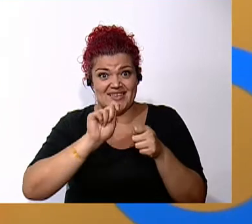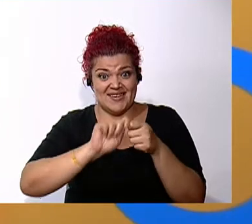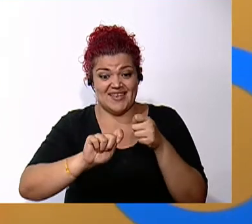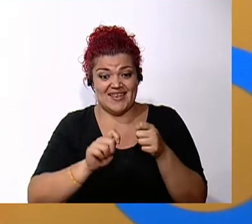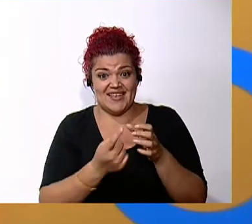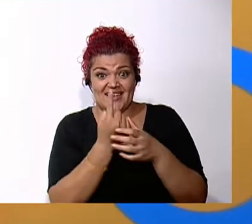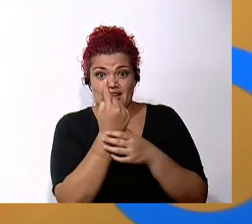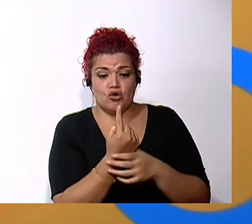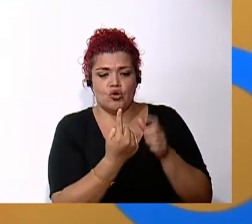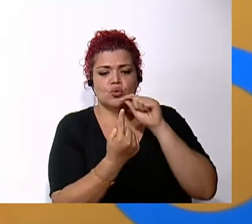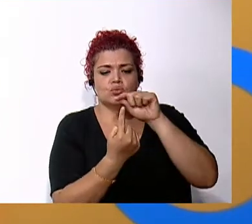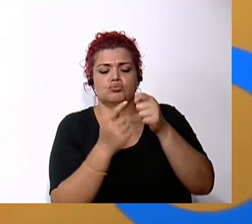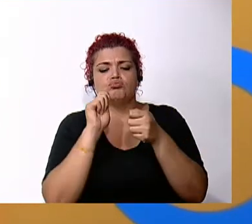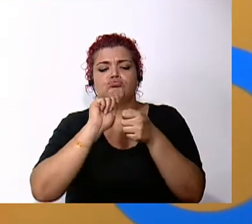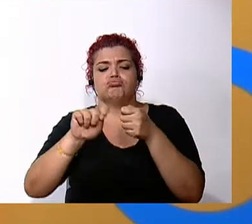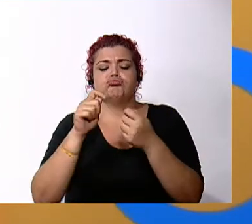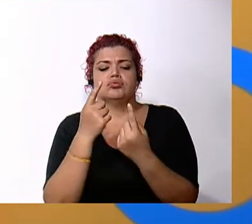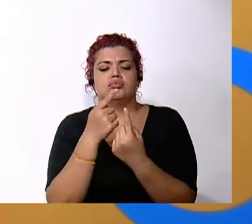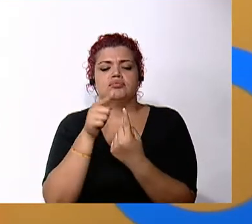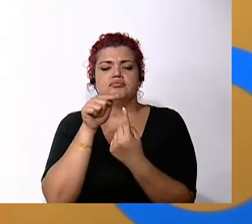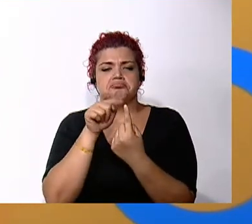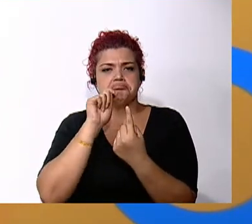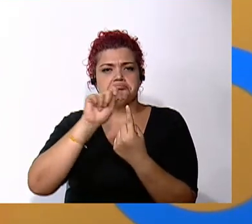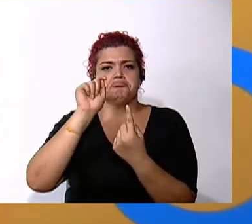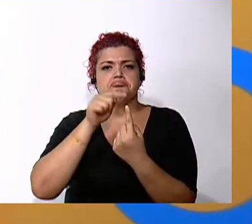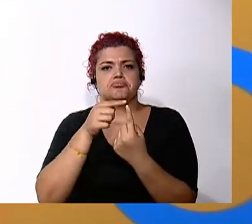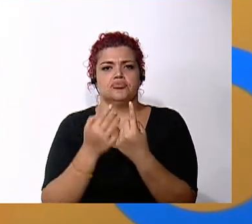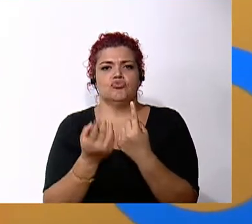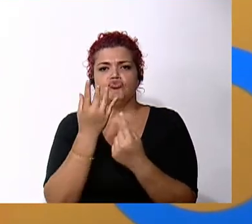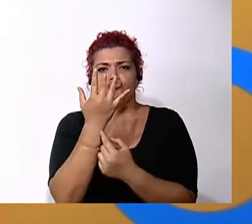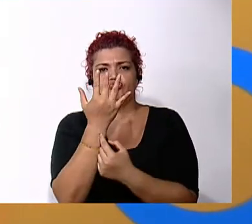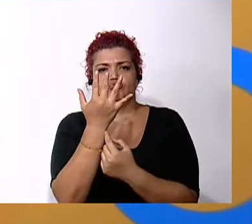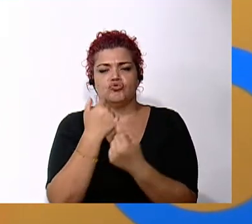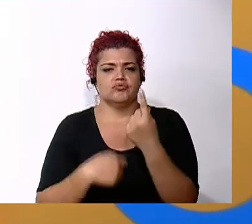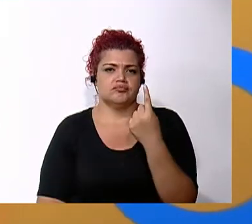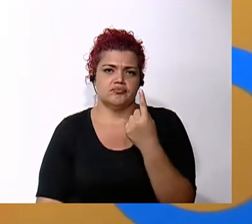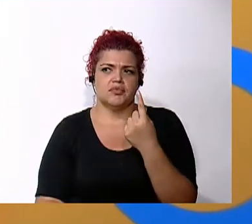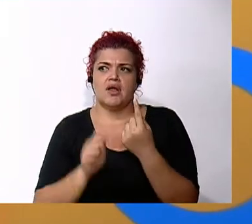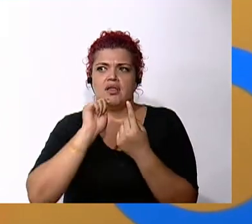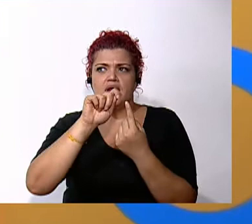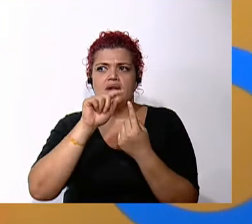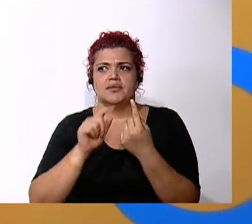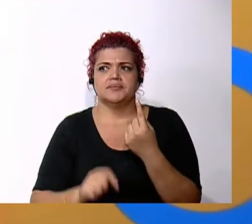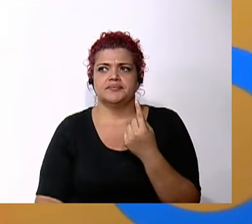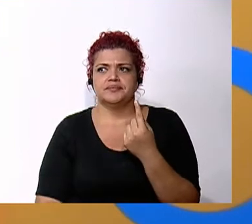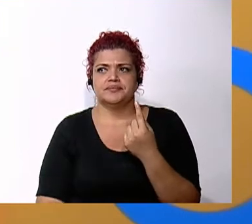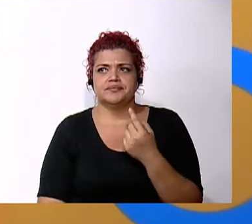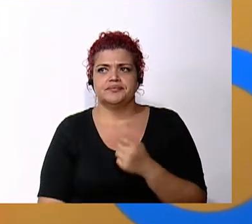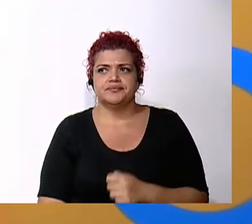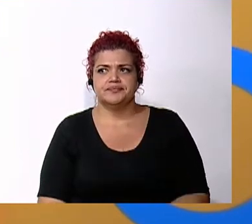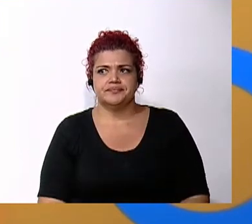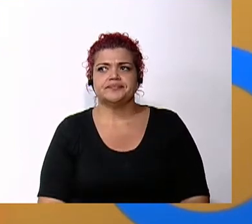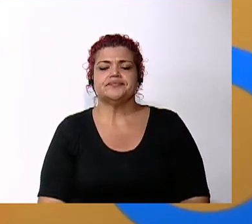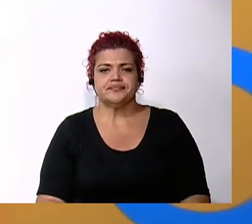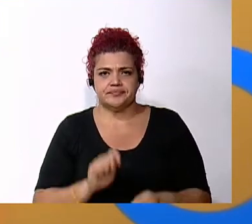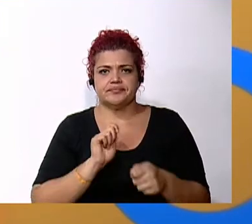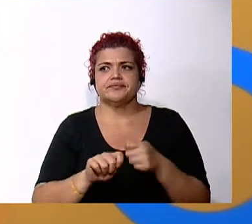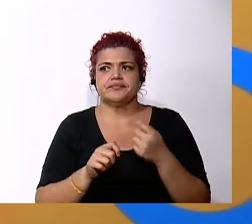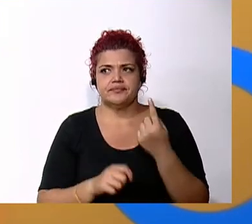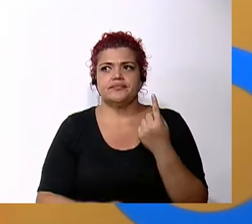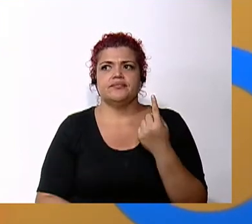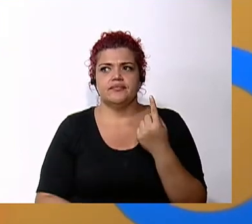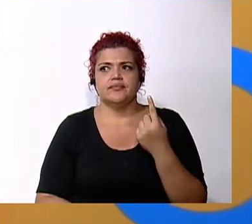vamos a ver, encender la